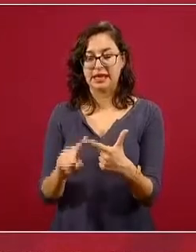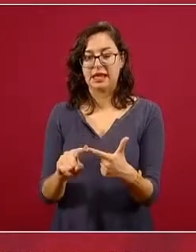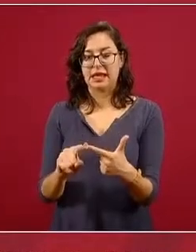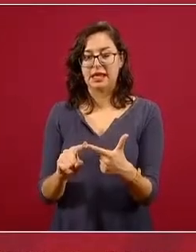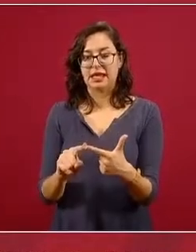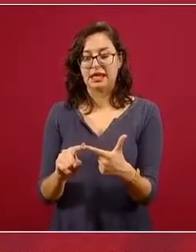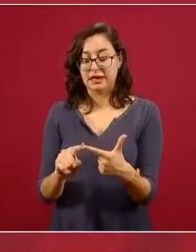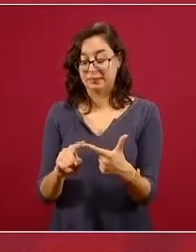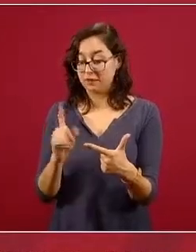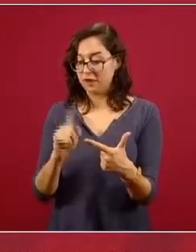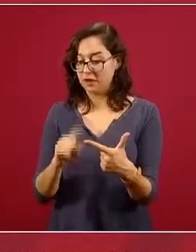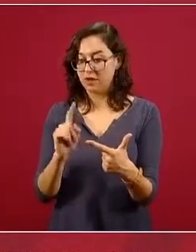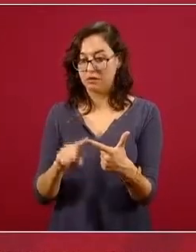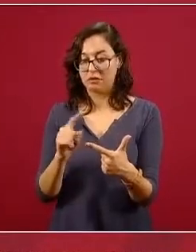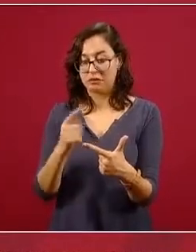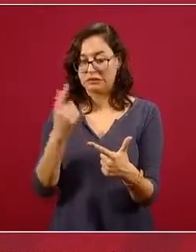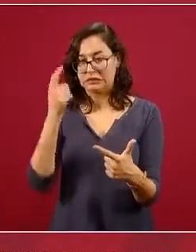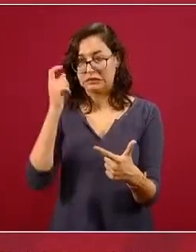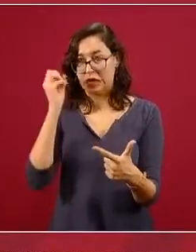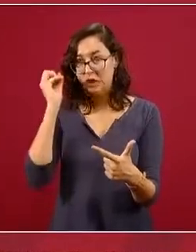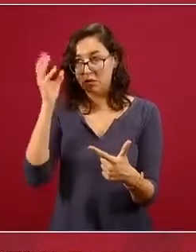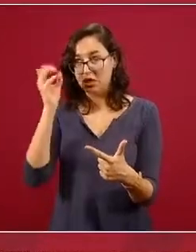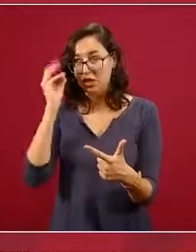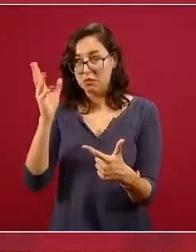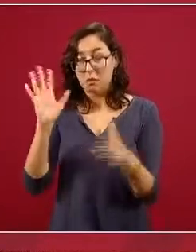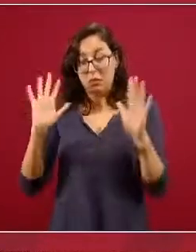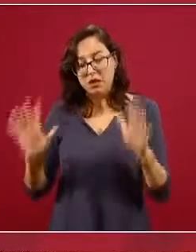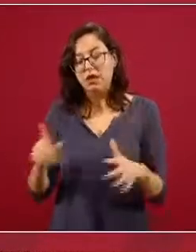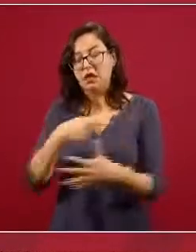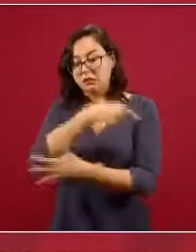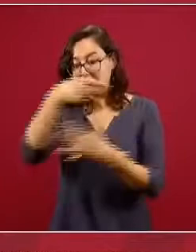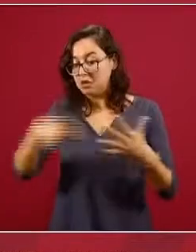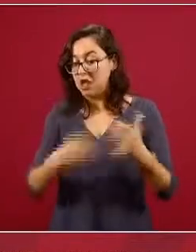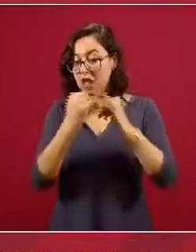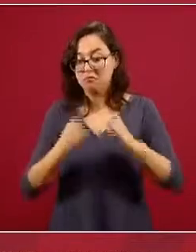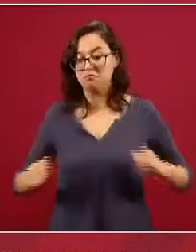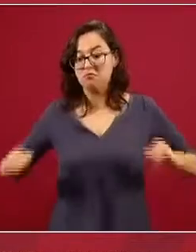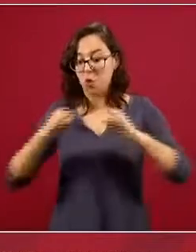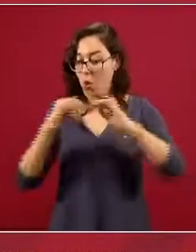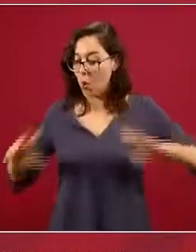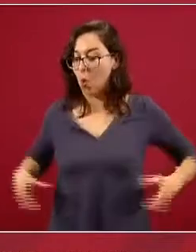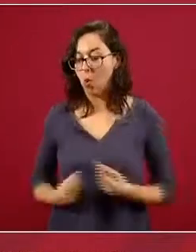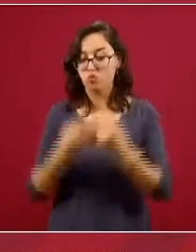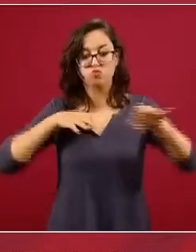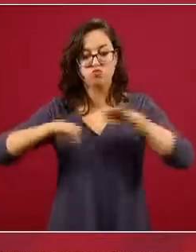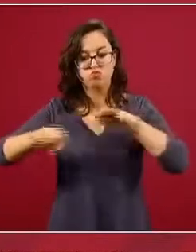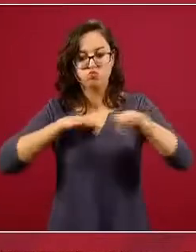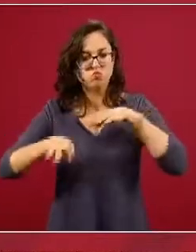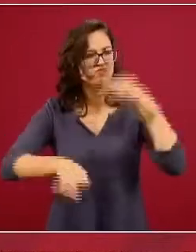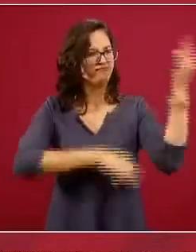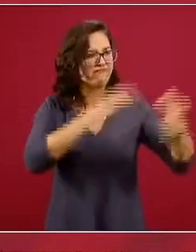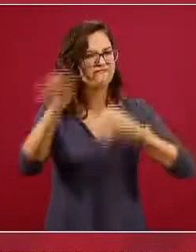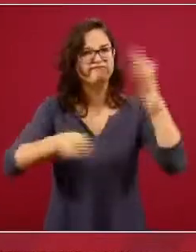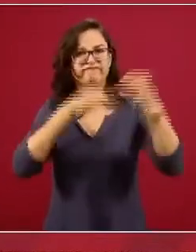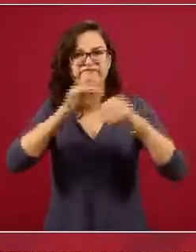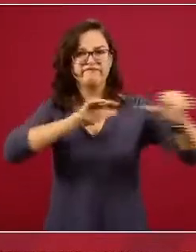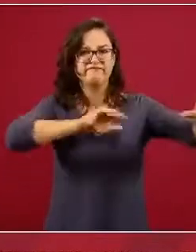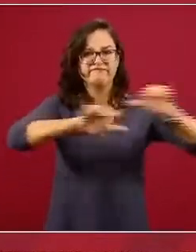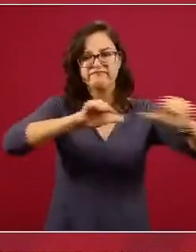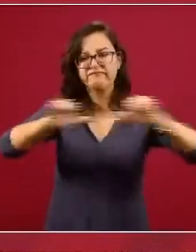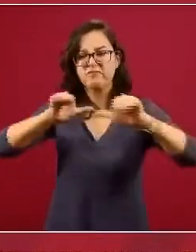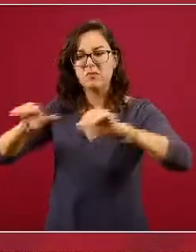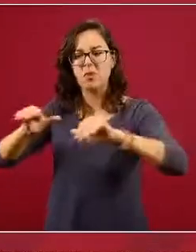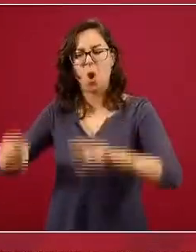se me esté olvidando alguien, son de las instituciones promotoras de este trabajo y este esfuerzo. Y la idea es